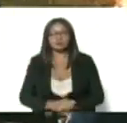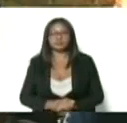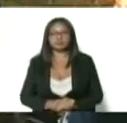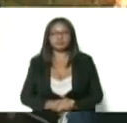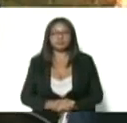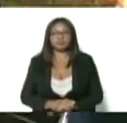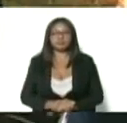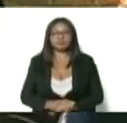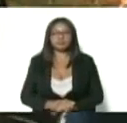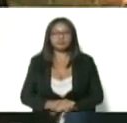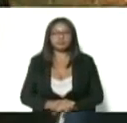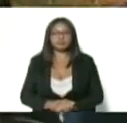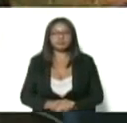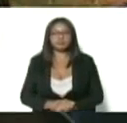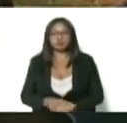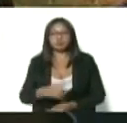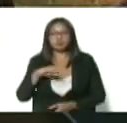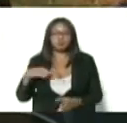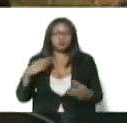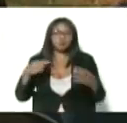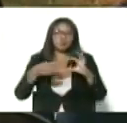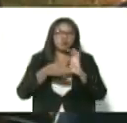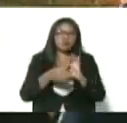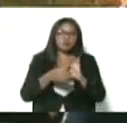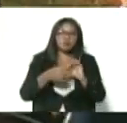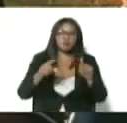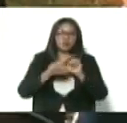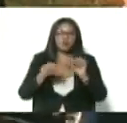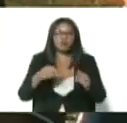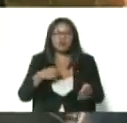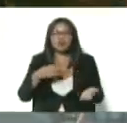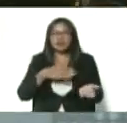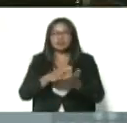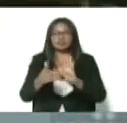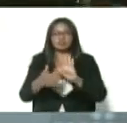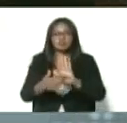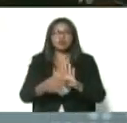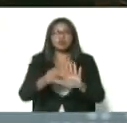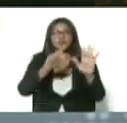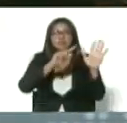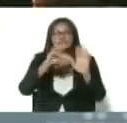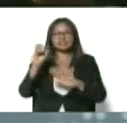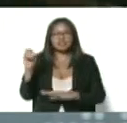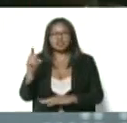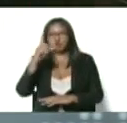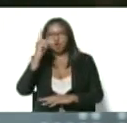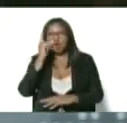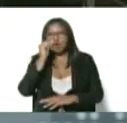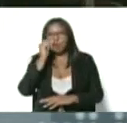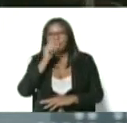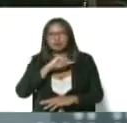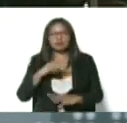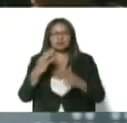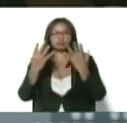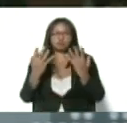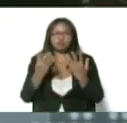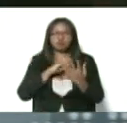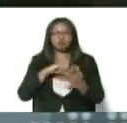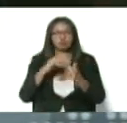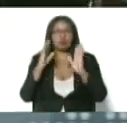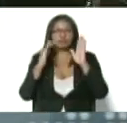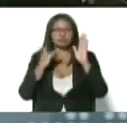de corbeta nos hemos unido y yo le garantizo que los 600 hombres que están en nuestras manos mañana